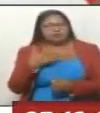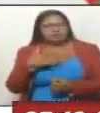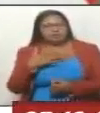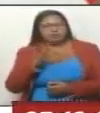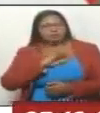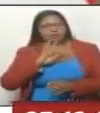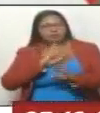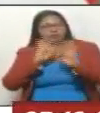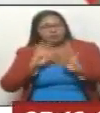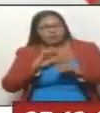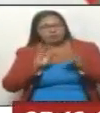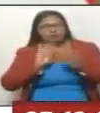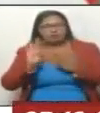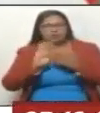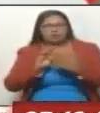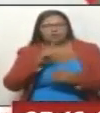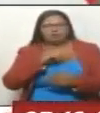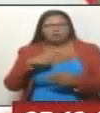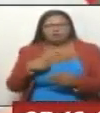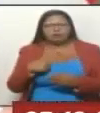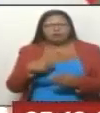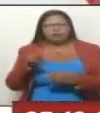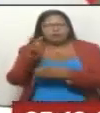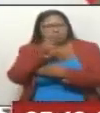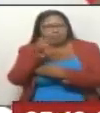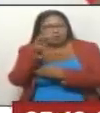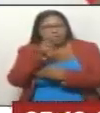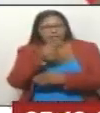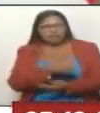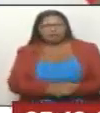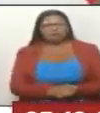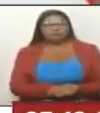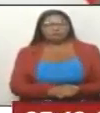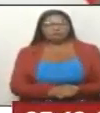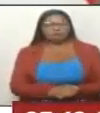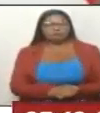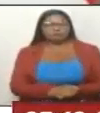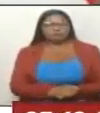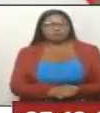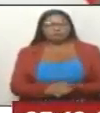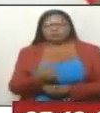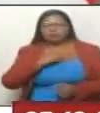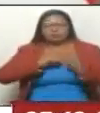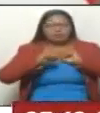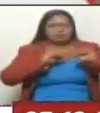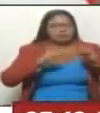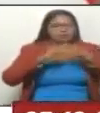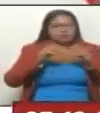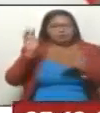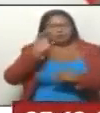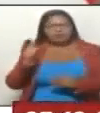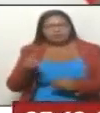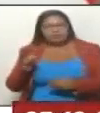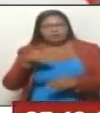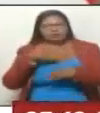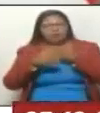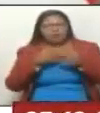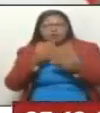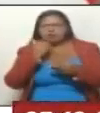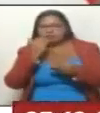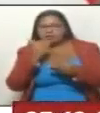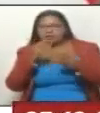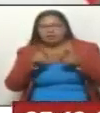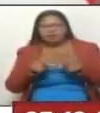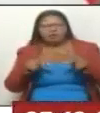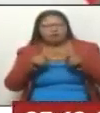de soberanía por nuestra Armada. Además del despliegue alrededor del Esequibo como alrededor de las